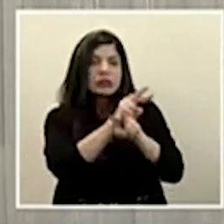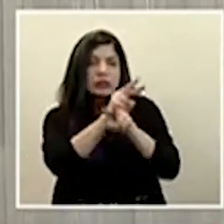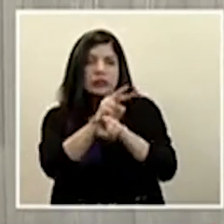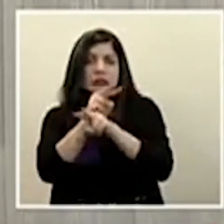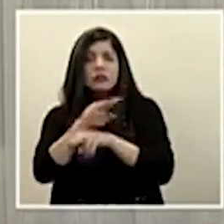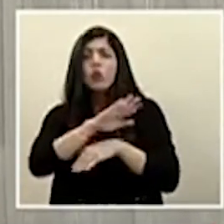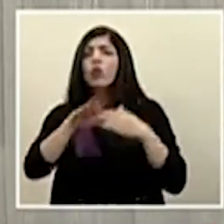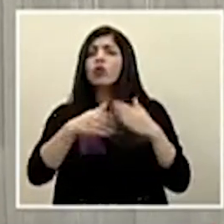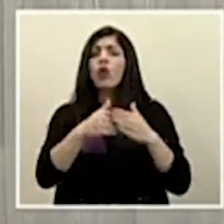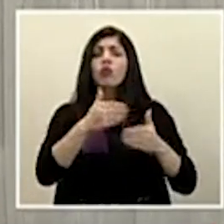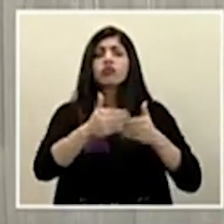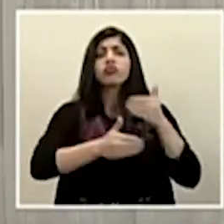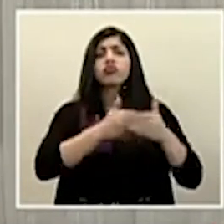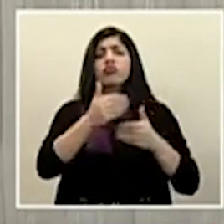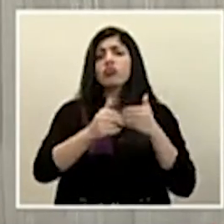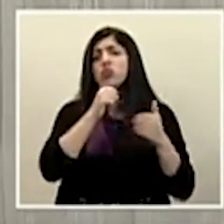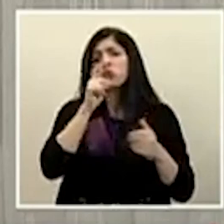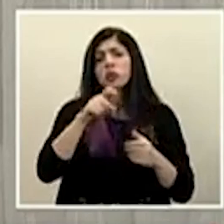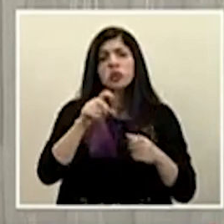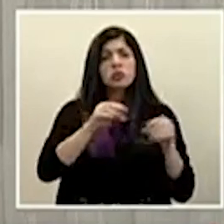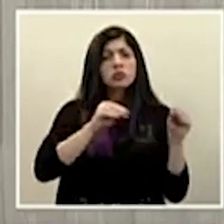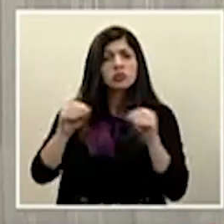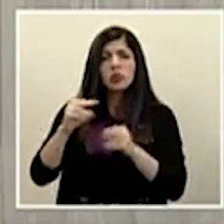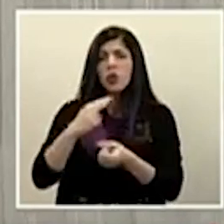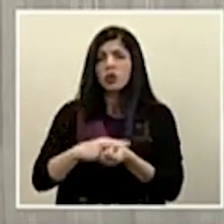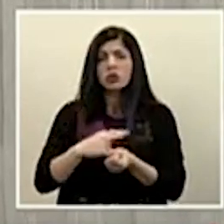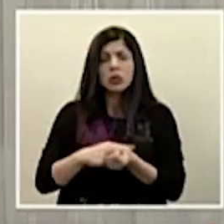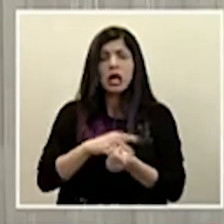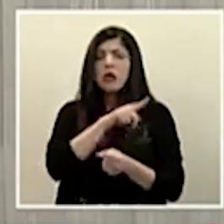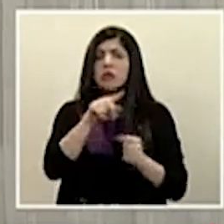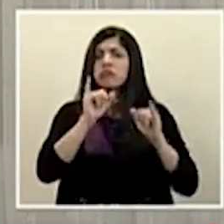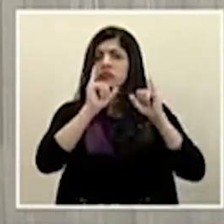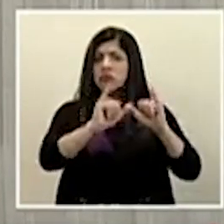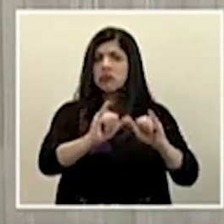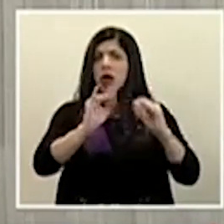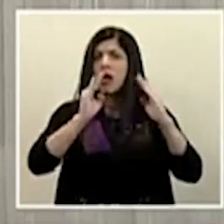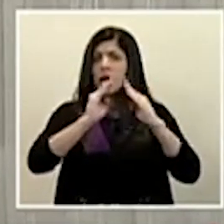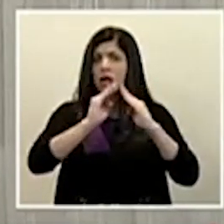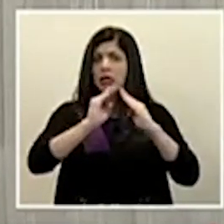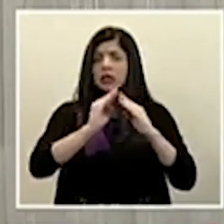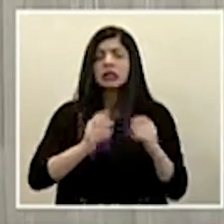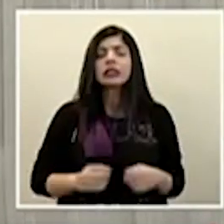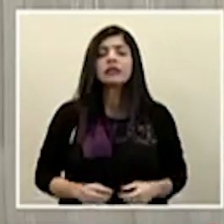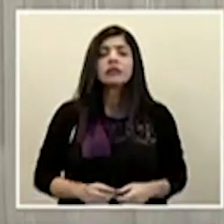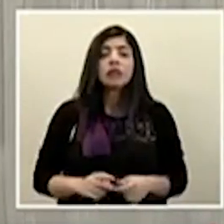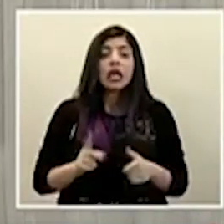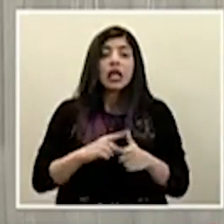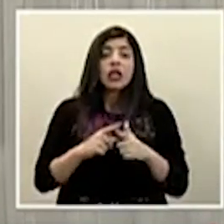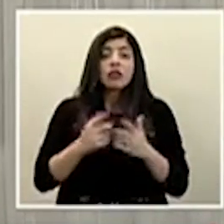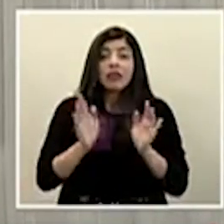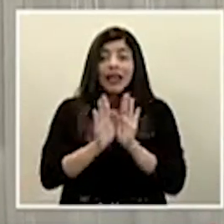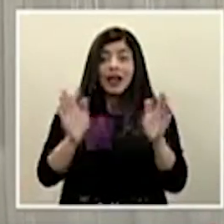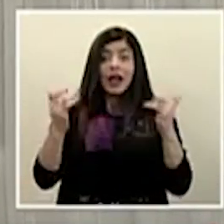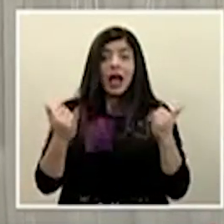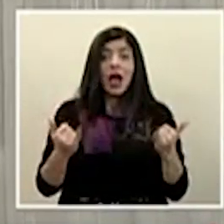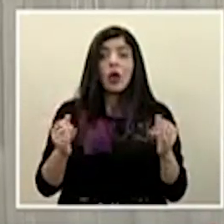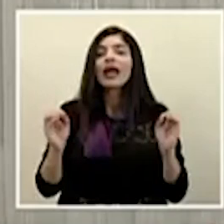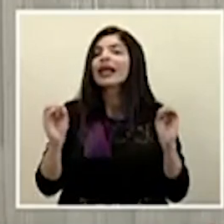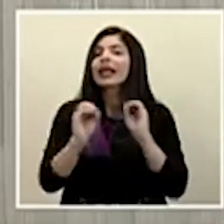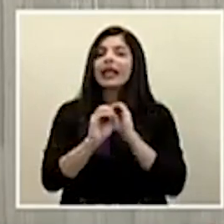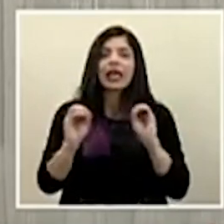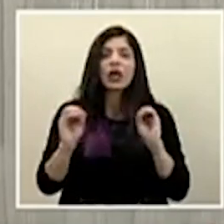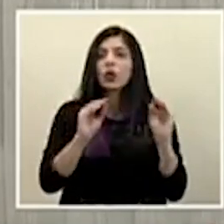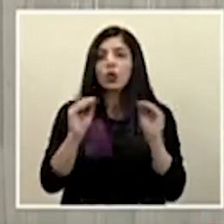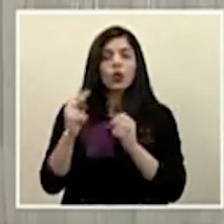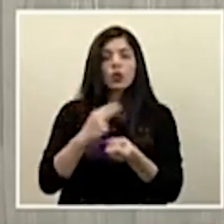sin necesidad de un traslado a un hospital. Están en su casa, así que el estatus actual es que ninguno está